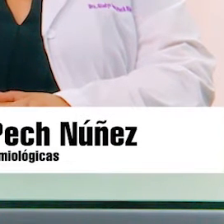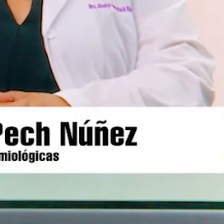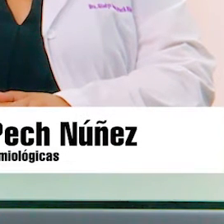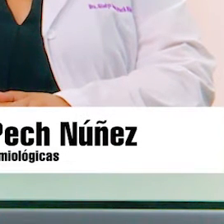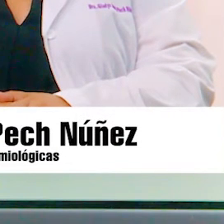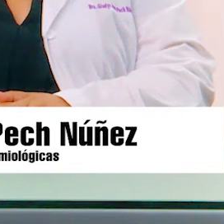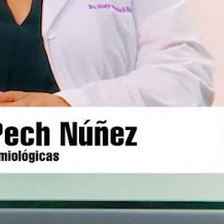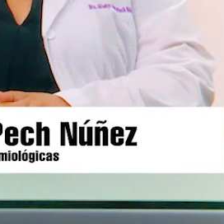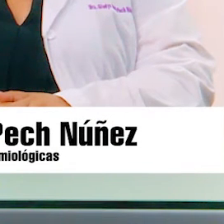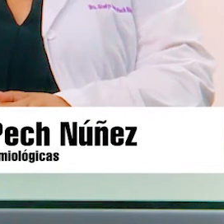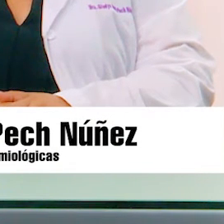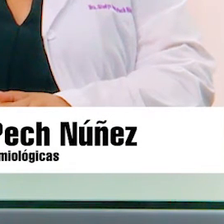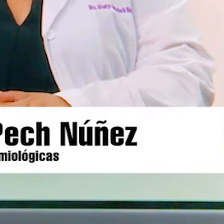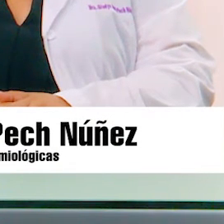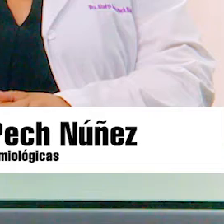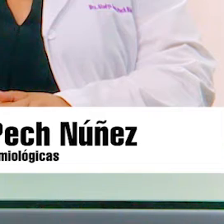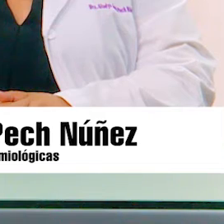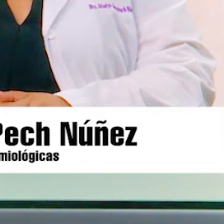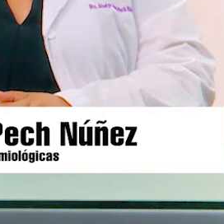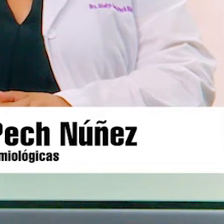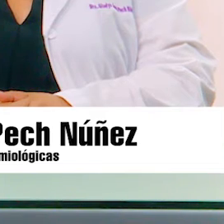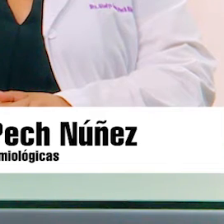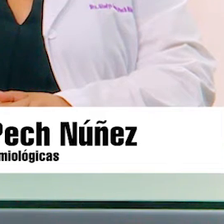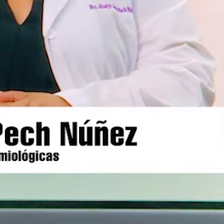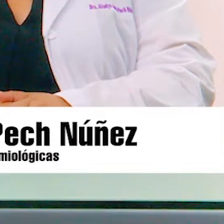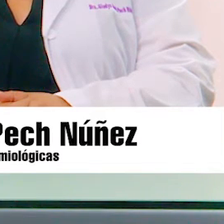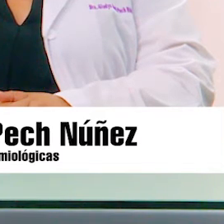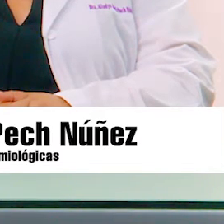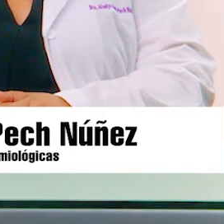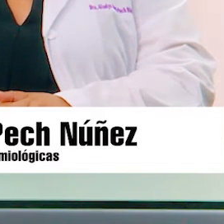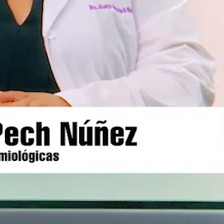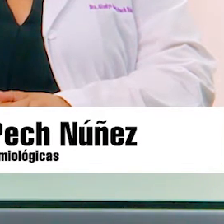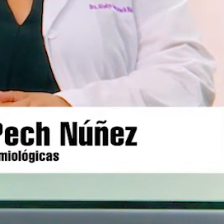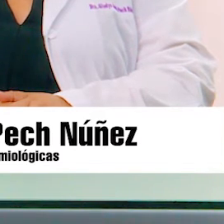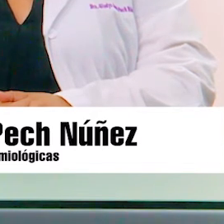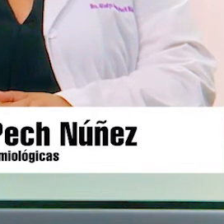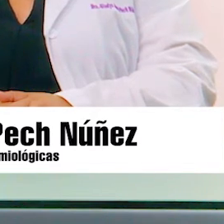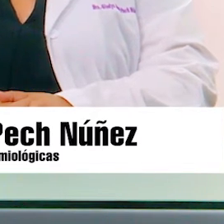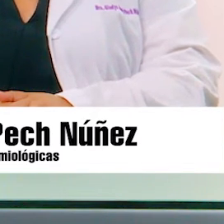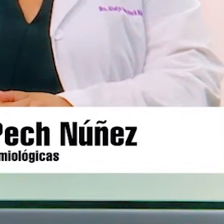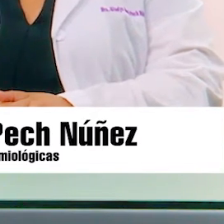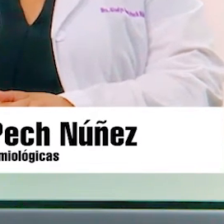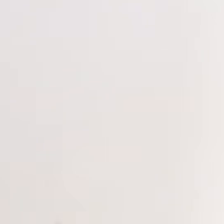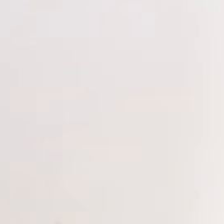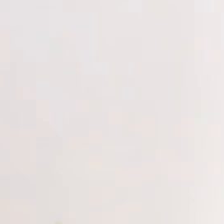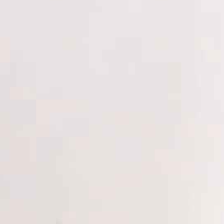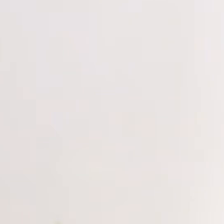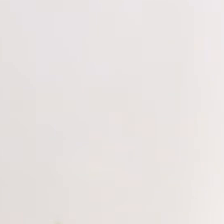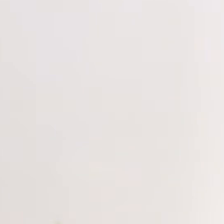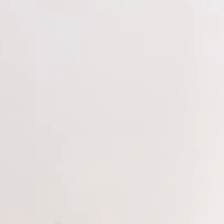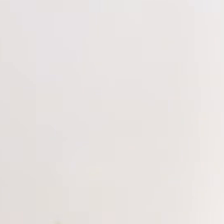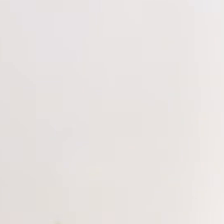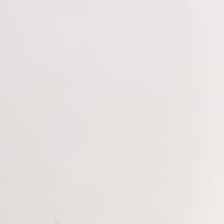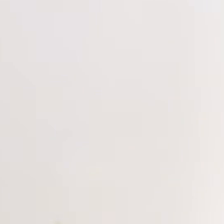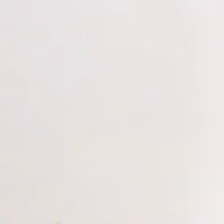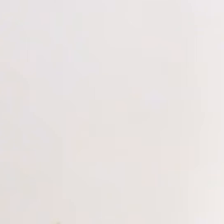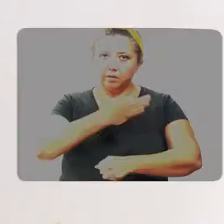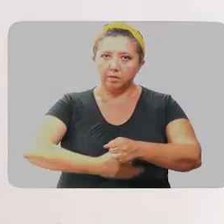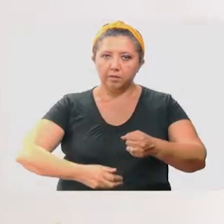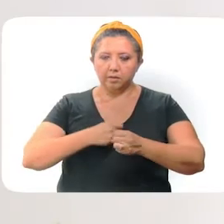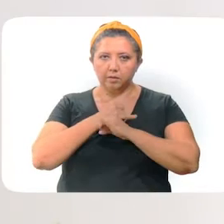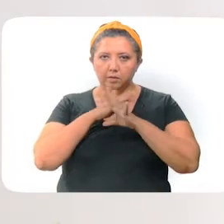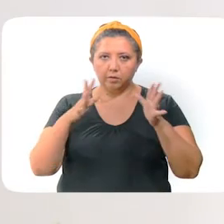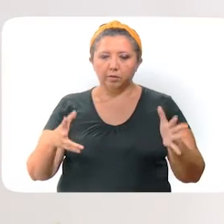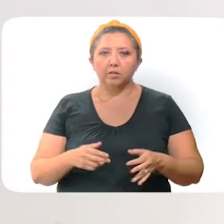Buenas tardes, en este momento haremos el reporte diario relacionado con el COVID-19. Gracias, doctor. Buenas tardes.